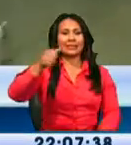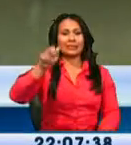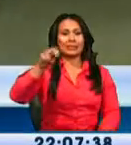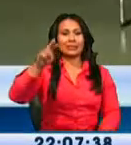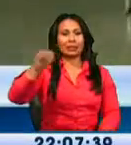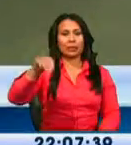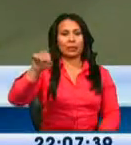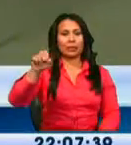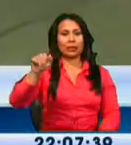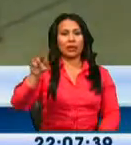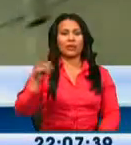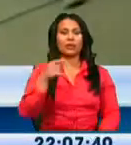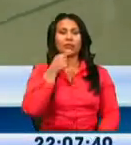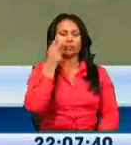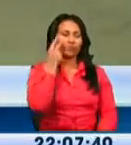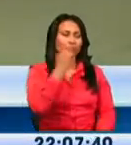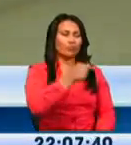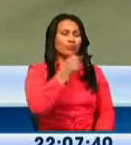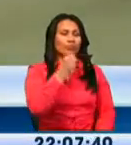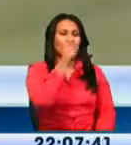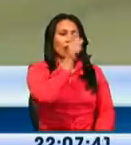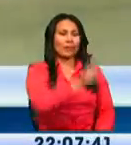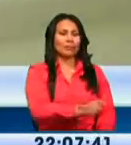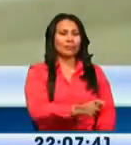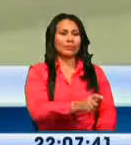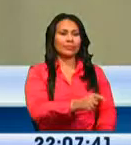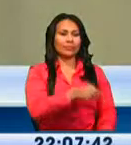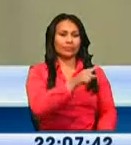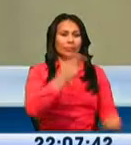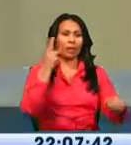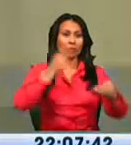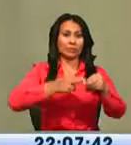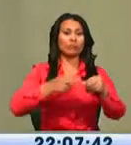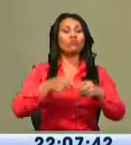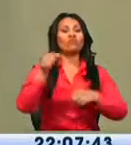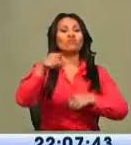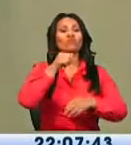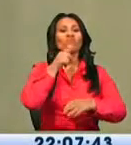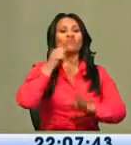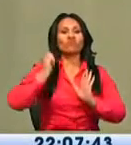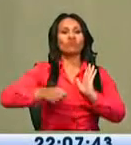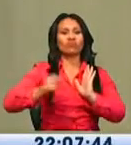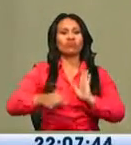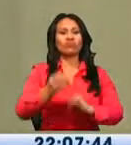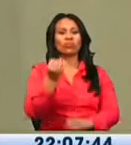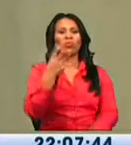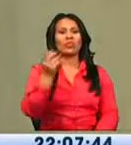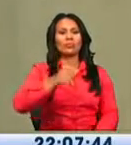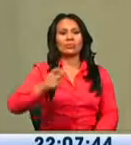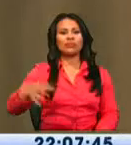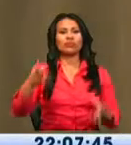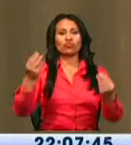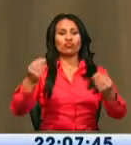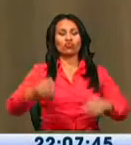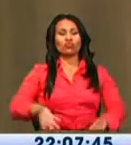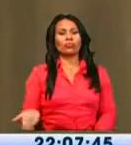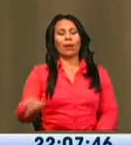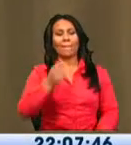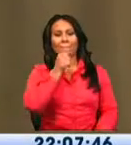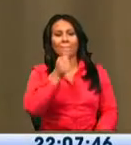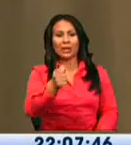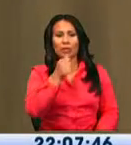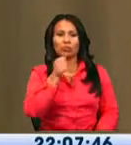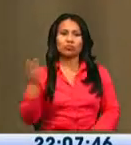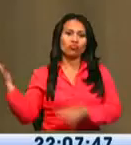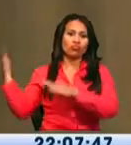identificación en donde se determinó al ciudadano el participante del hecho. A la audiencia acudieron autoridades diplomáticas, periodistas del país